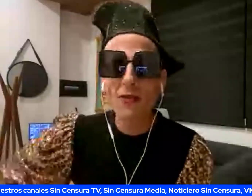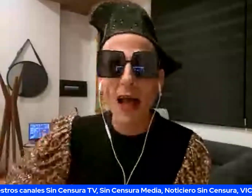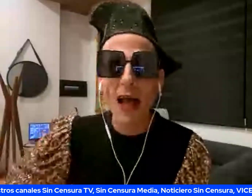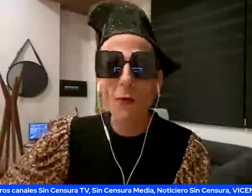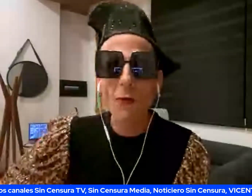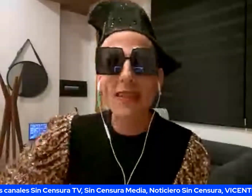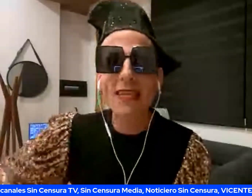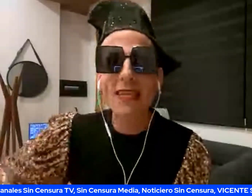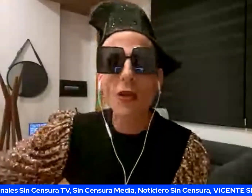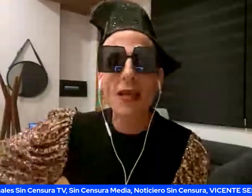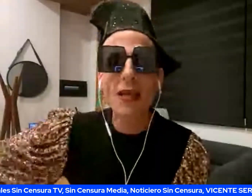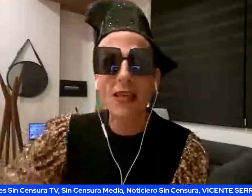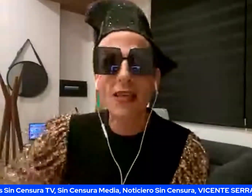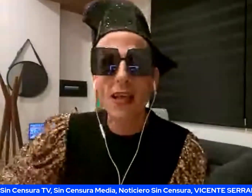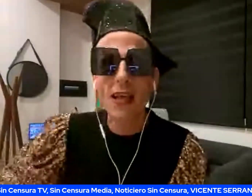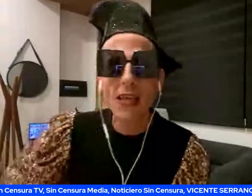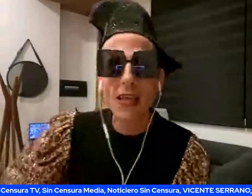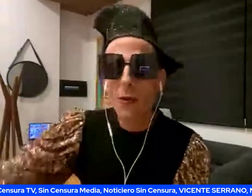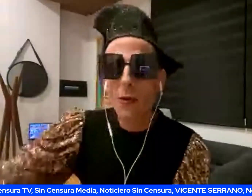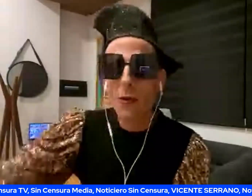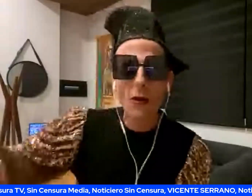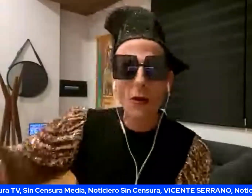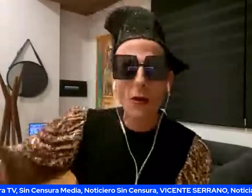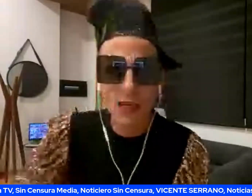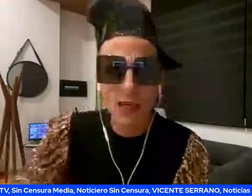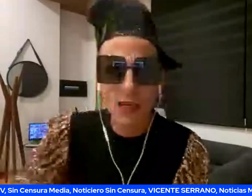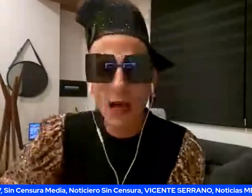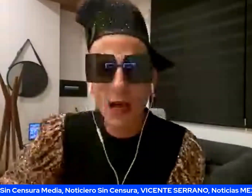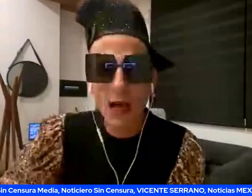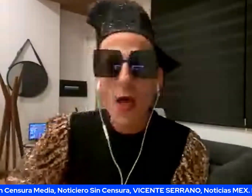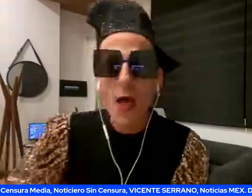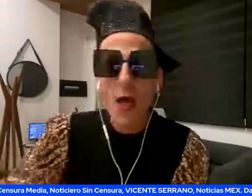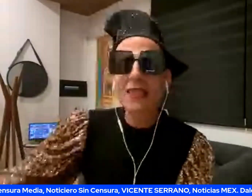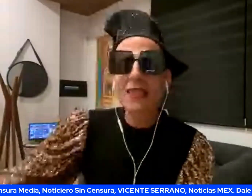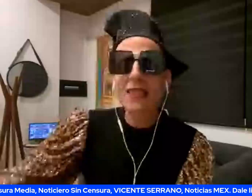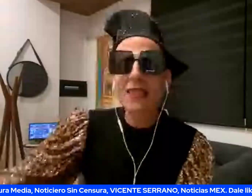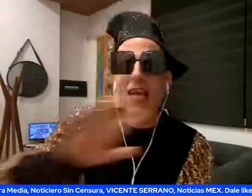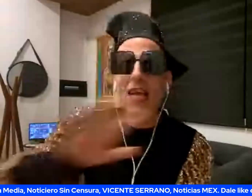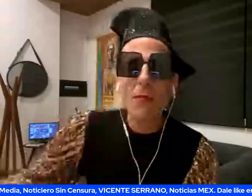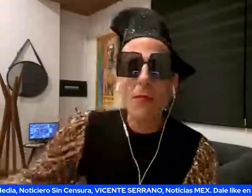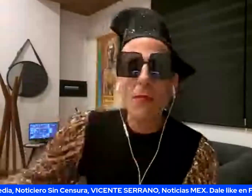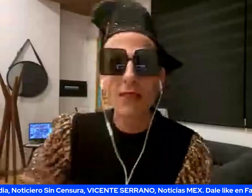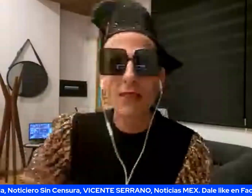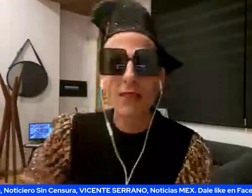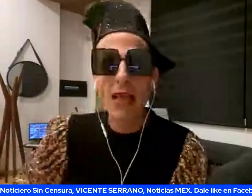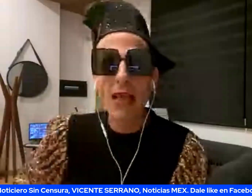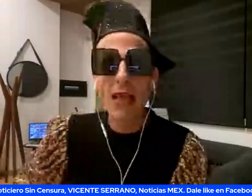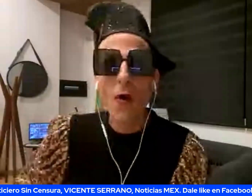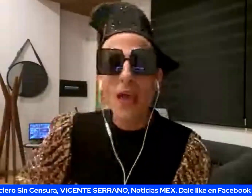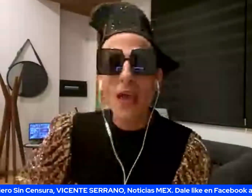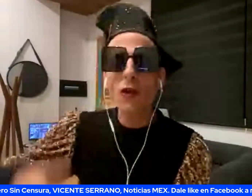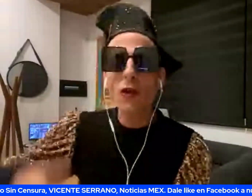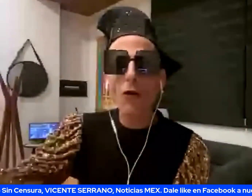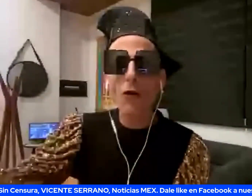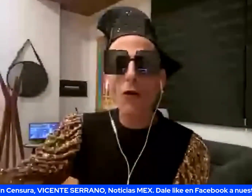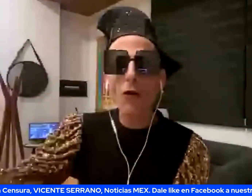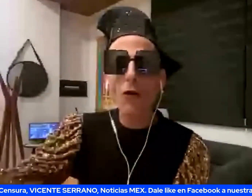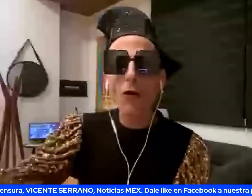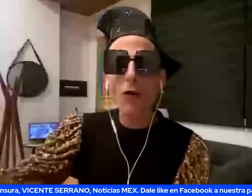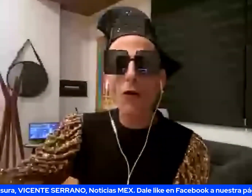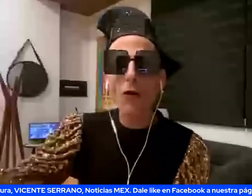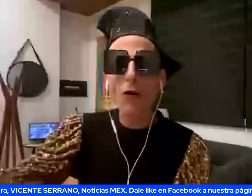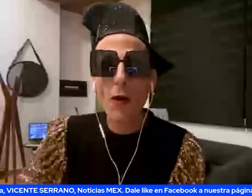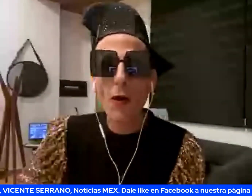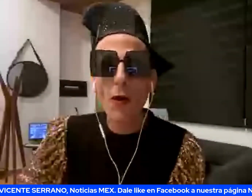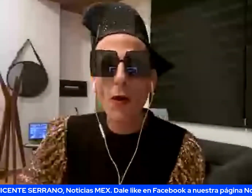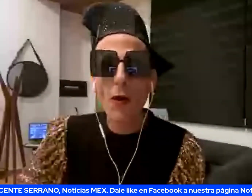aterrizados en Cancún, 727 en un día, algo así, me dijeron 700 y pico. Está increíble lo que está pasando. Y otra cosa que nos